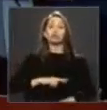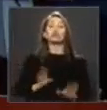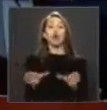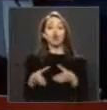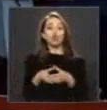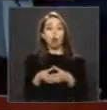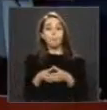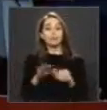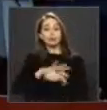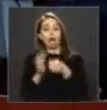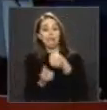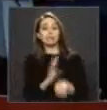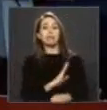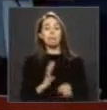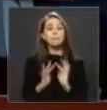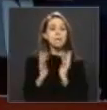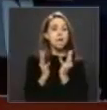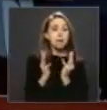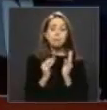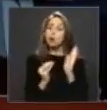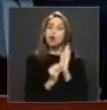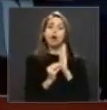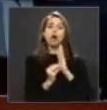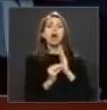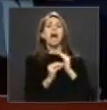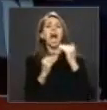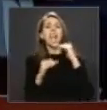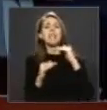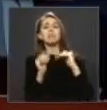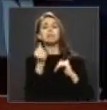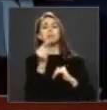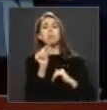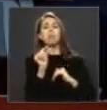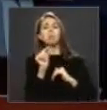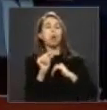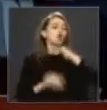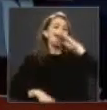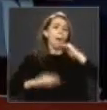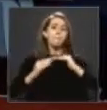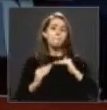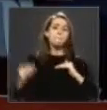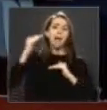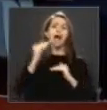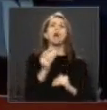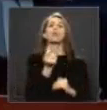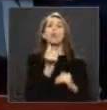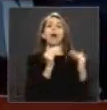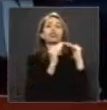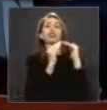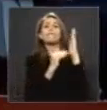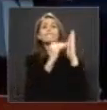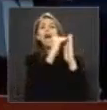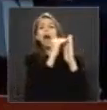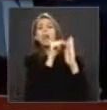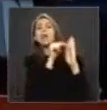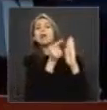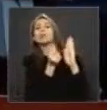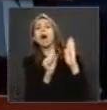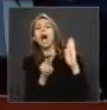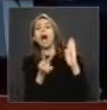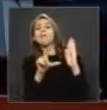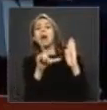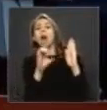quisimos establecer un límite superior del valor del inmueble respecto del cual pudiera operar